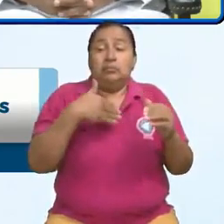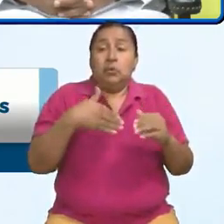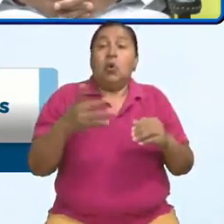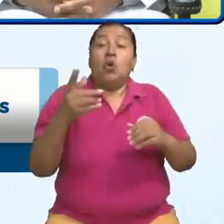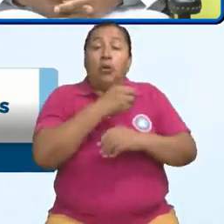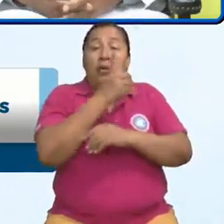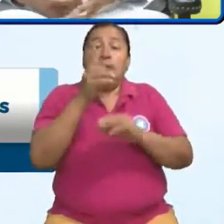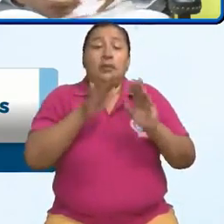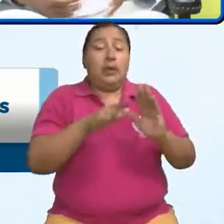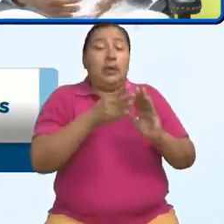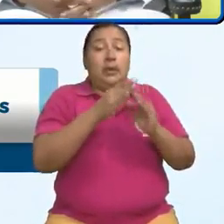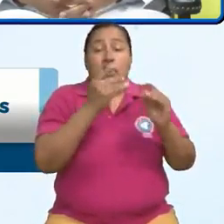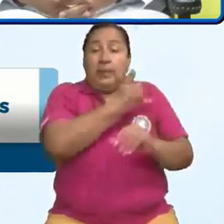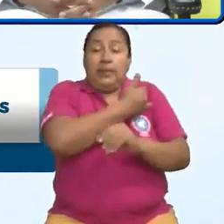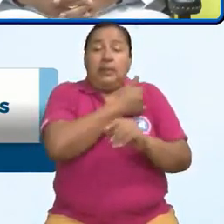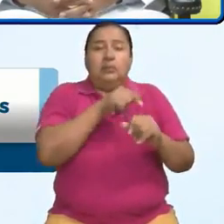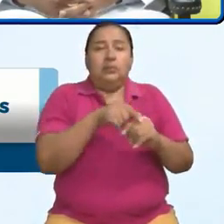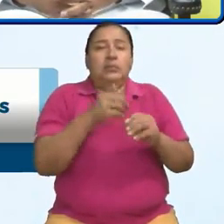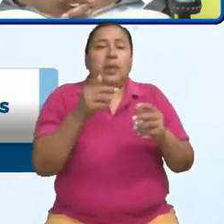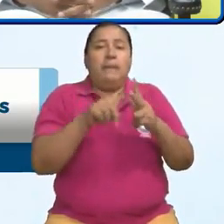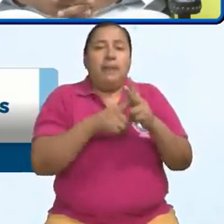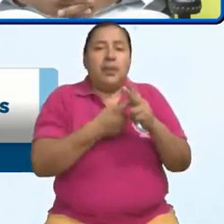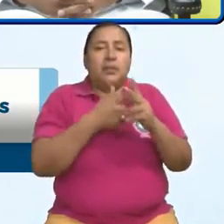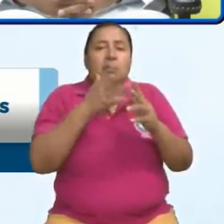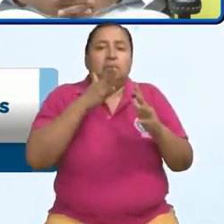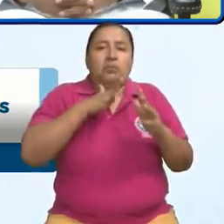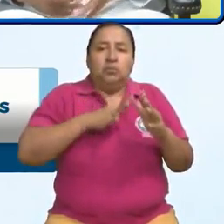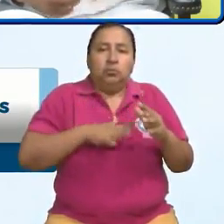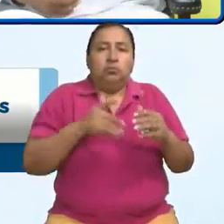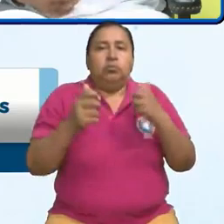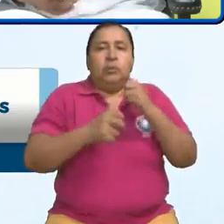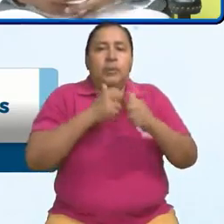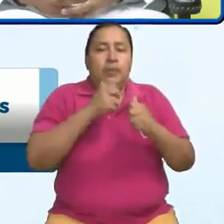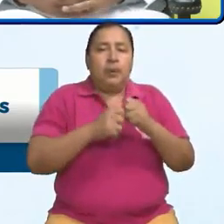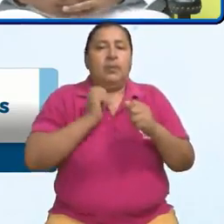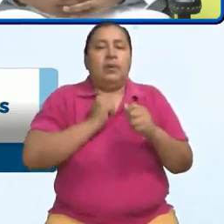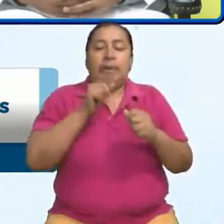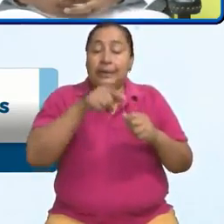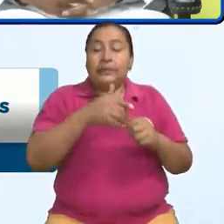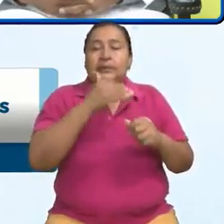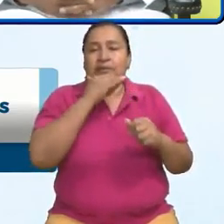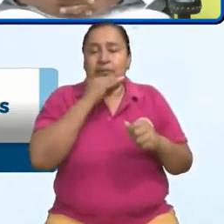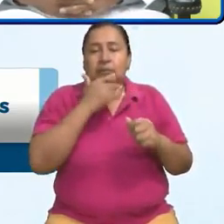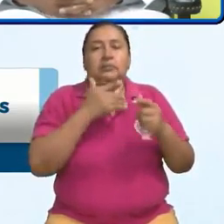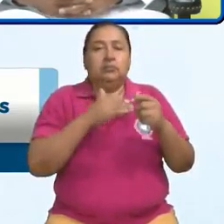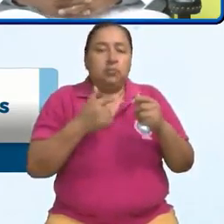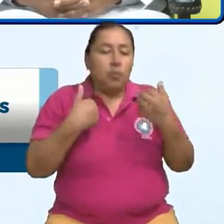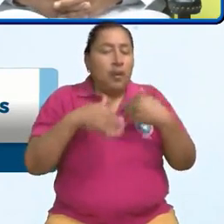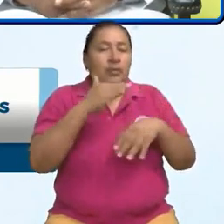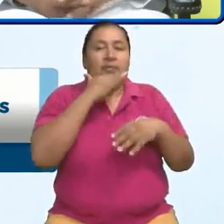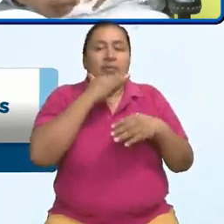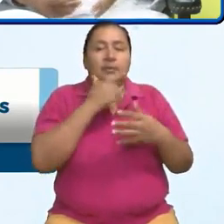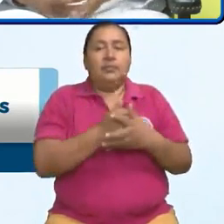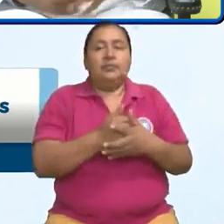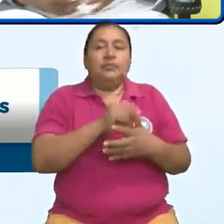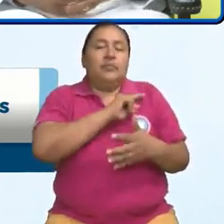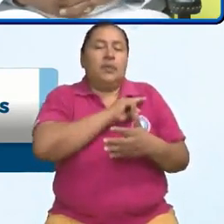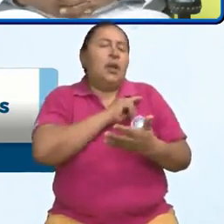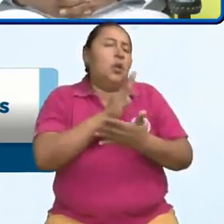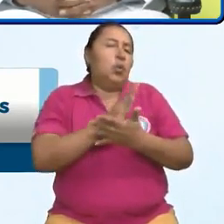hospitalización, el niño comienza a deteriorarse. Entonces esa es la dificultad más grande que tenemos. Hay